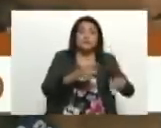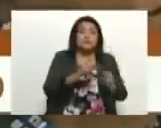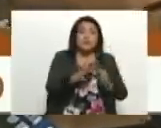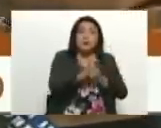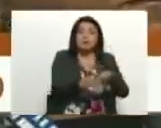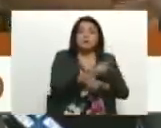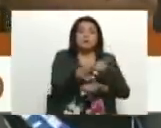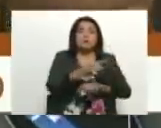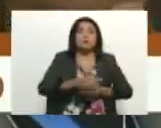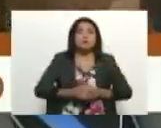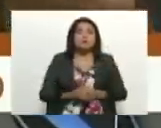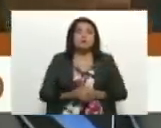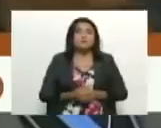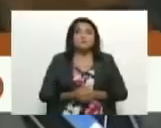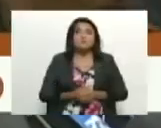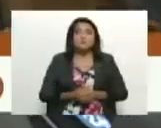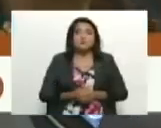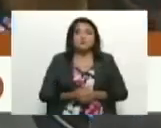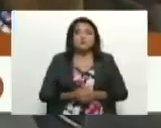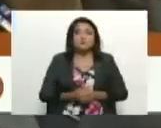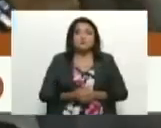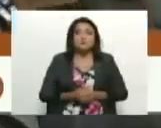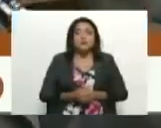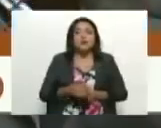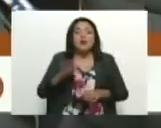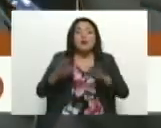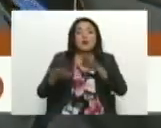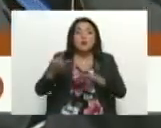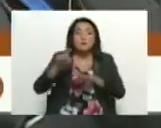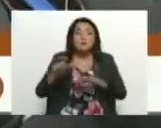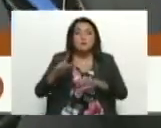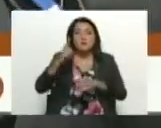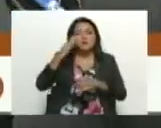que si alguien sabe de una persona que